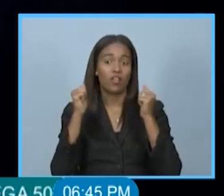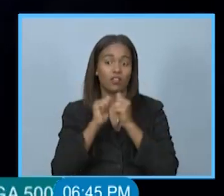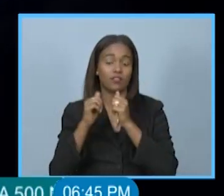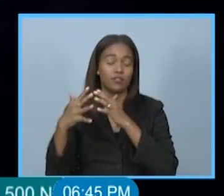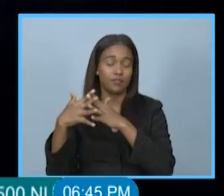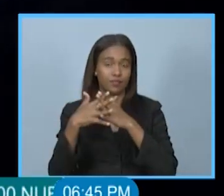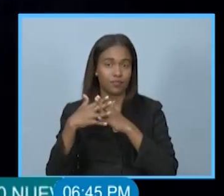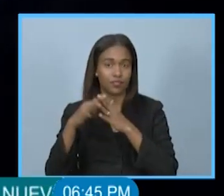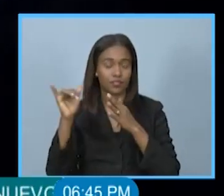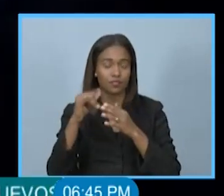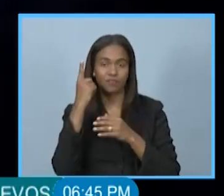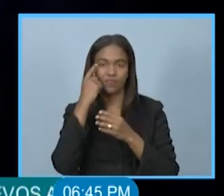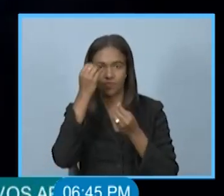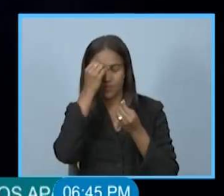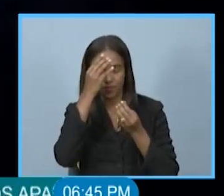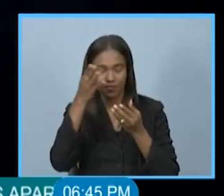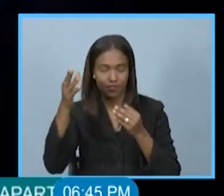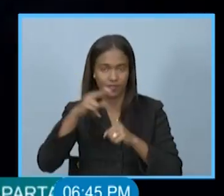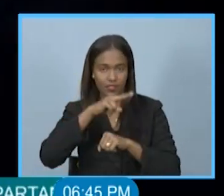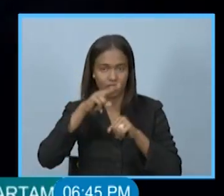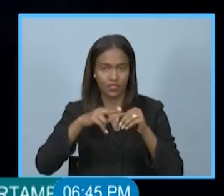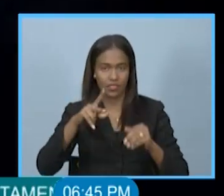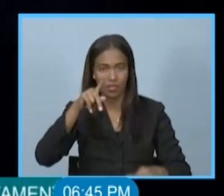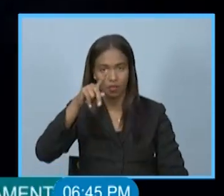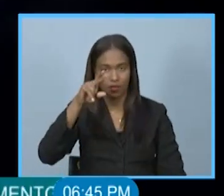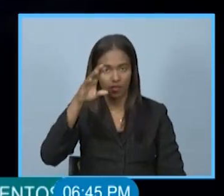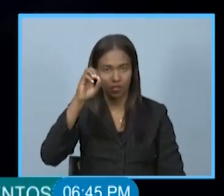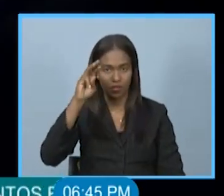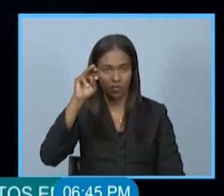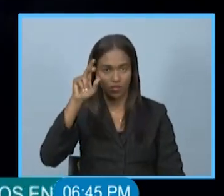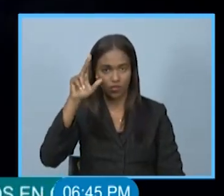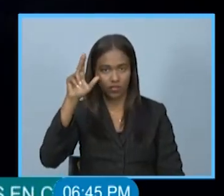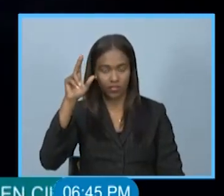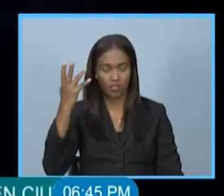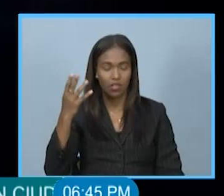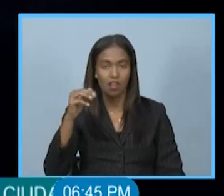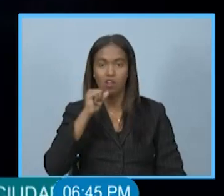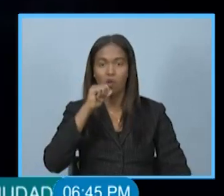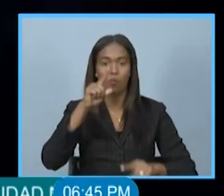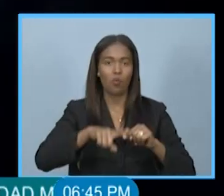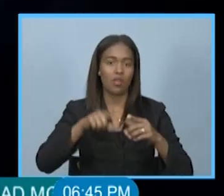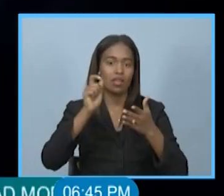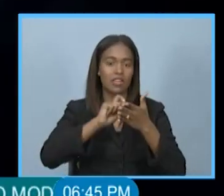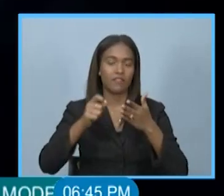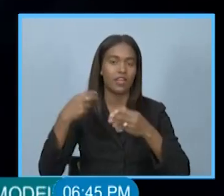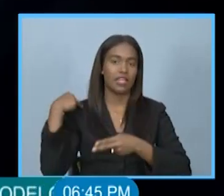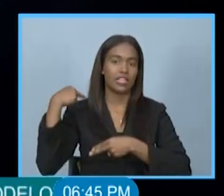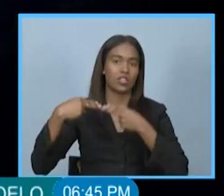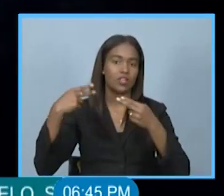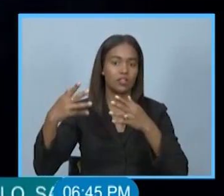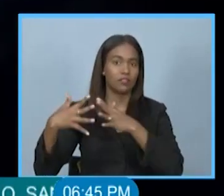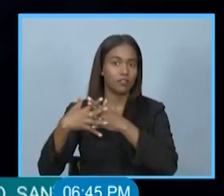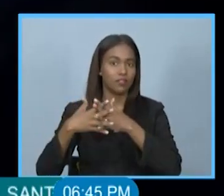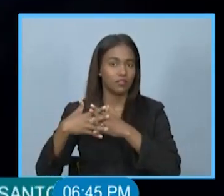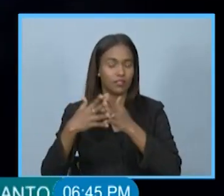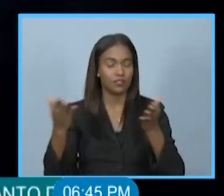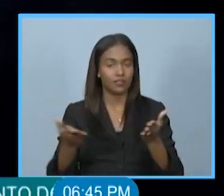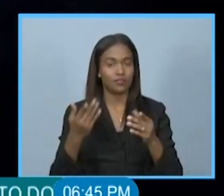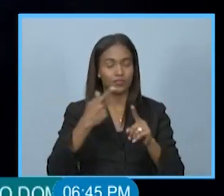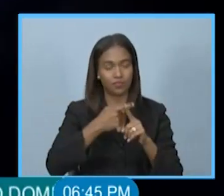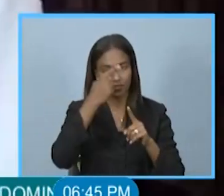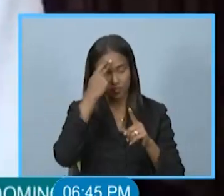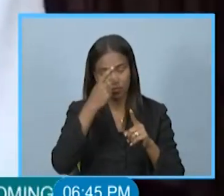Estados Unidos y decía el poeta nacional Pedro mir que no se puede escribir la historia de Estados Unidos en la República